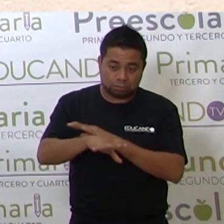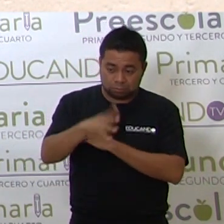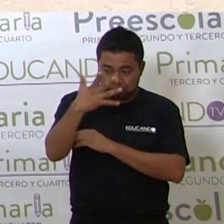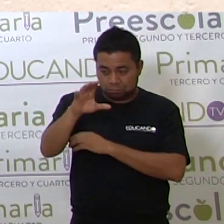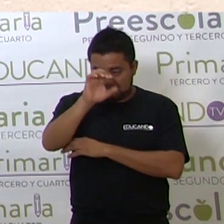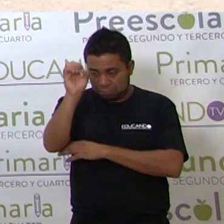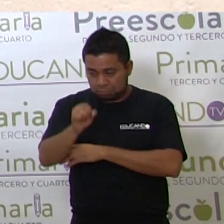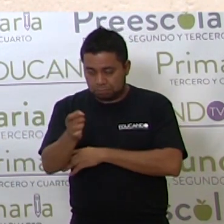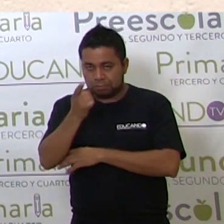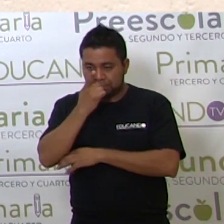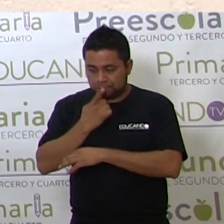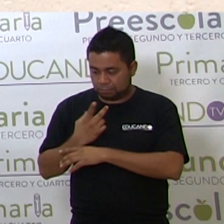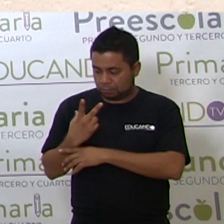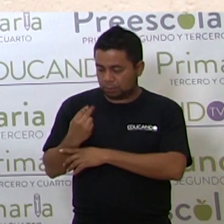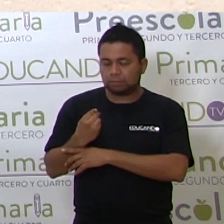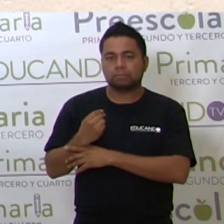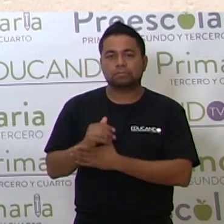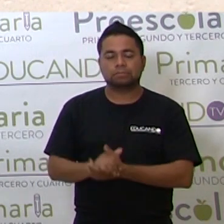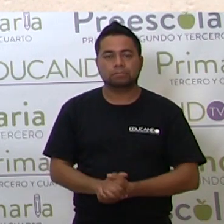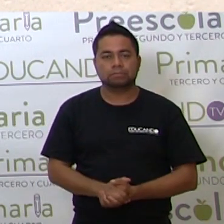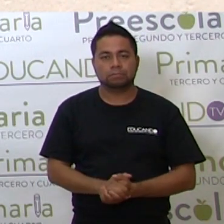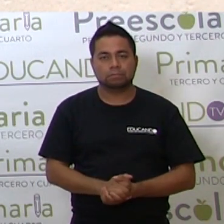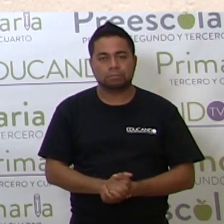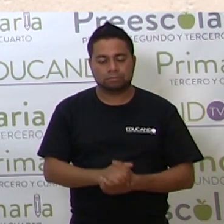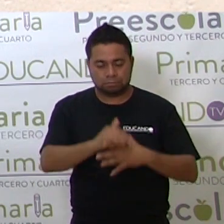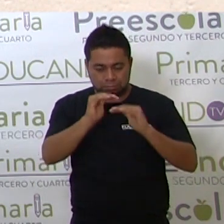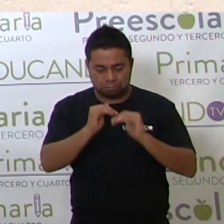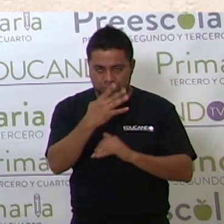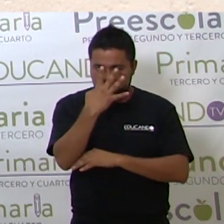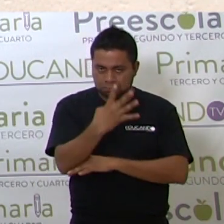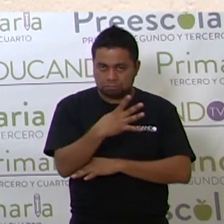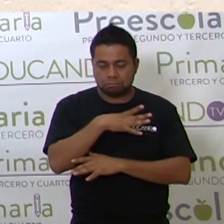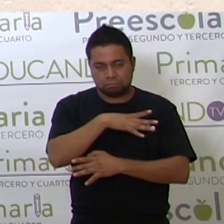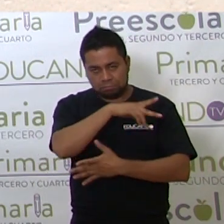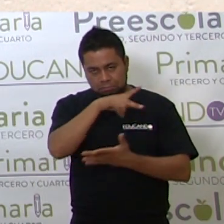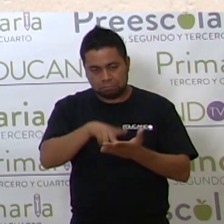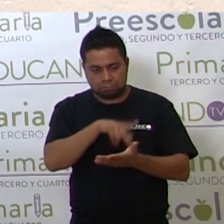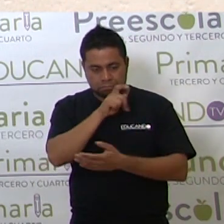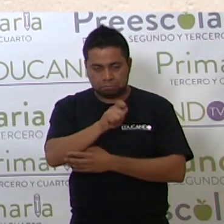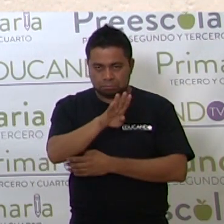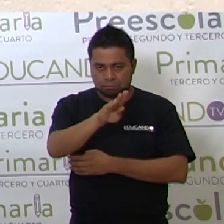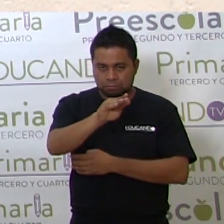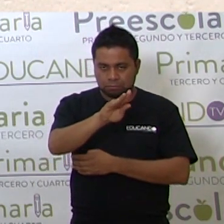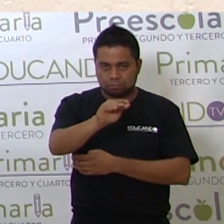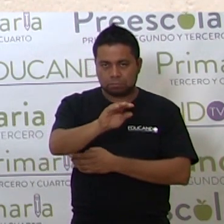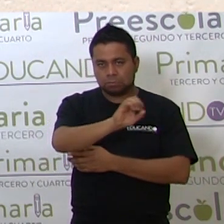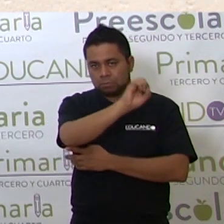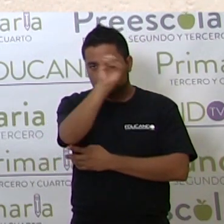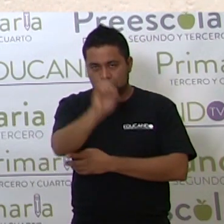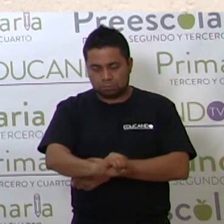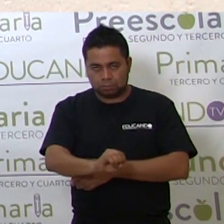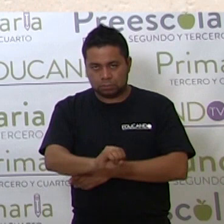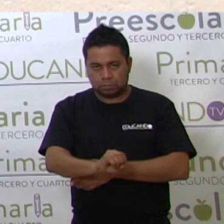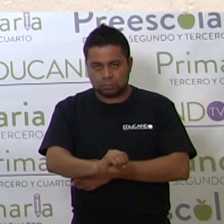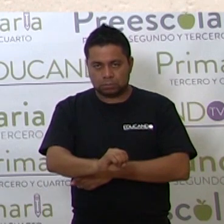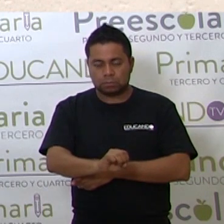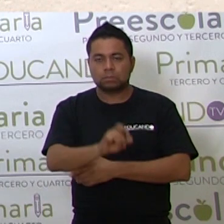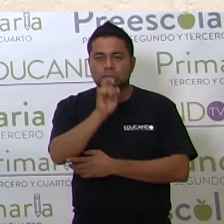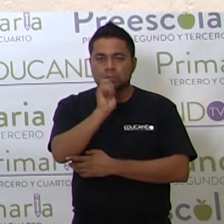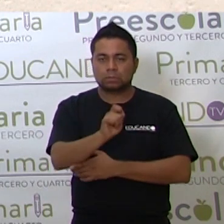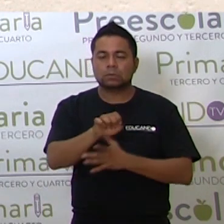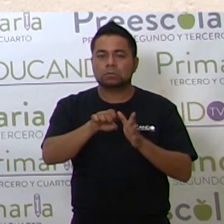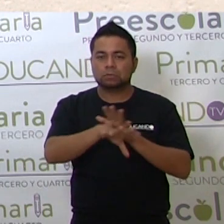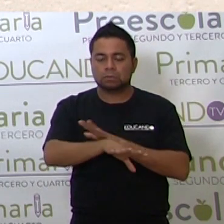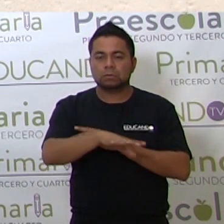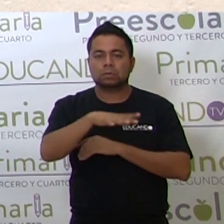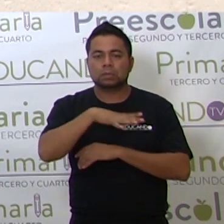10% menciona que no en la pregunta 4 aquí vemos nuevamente un 90% en que si ven